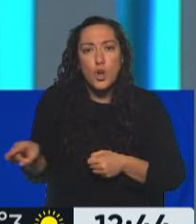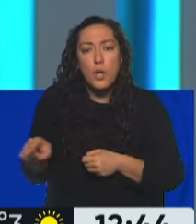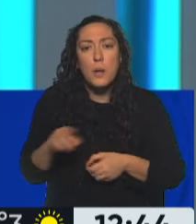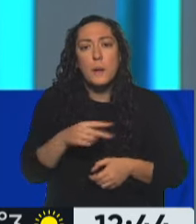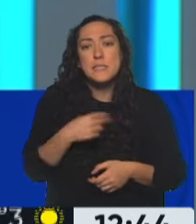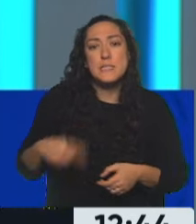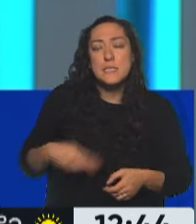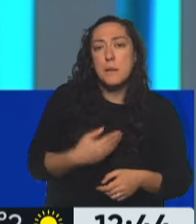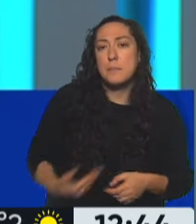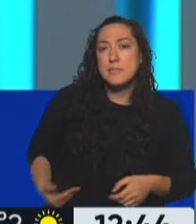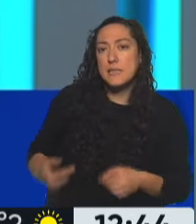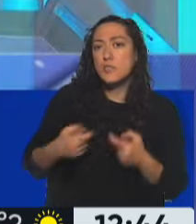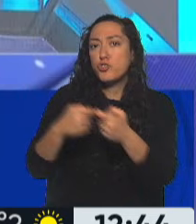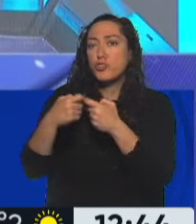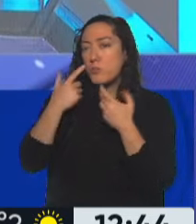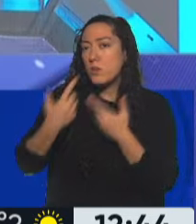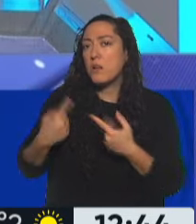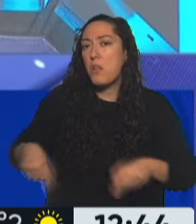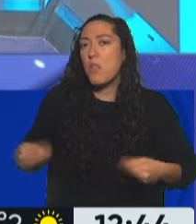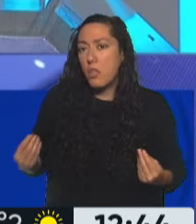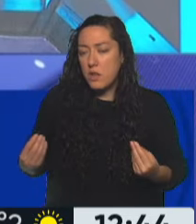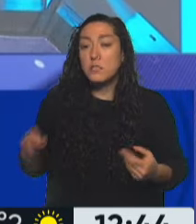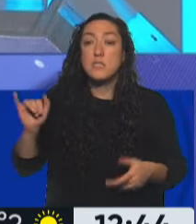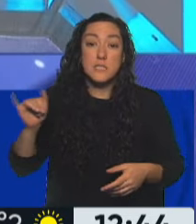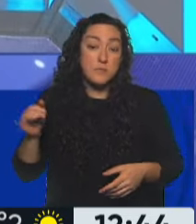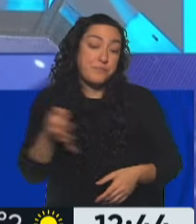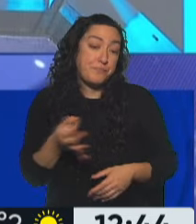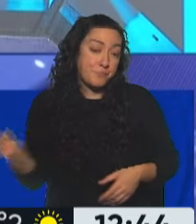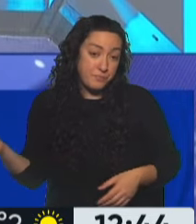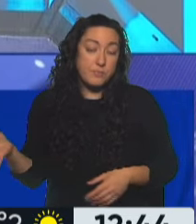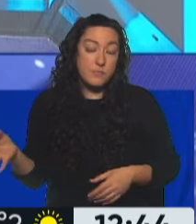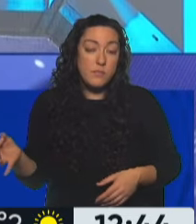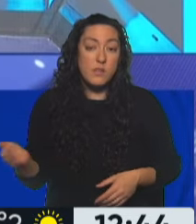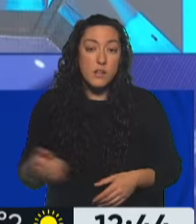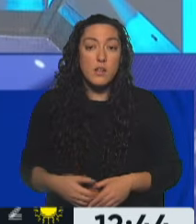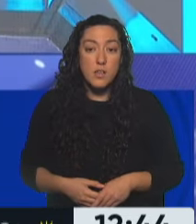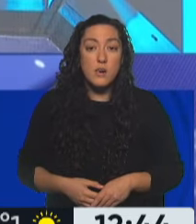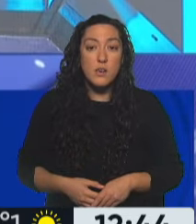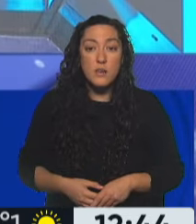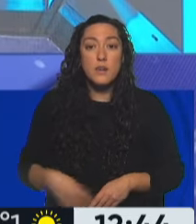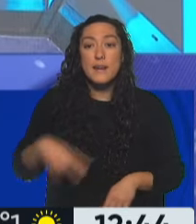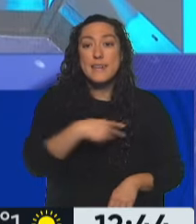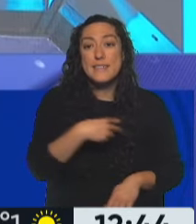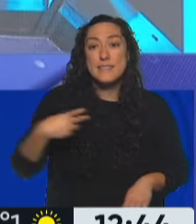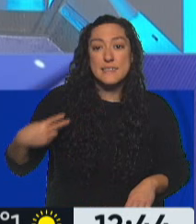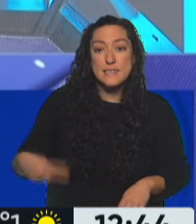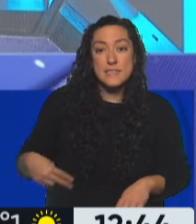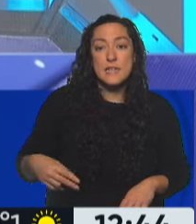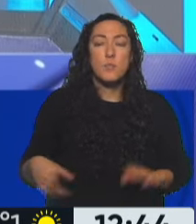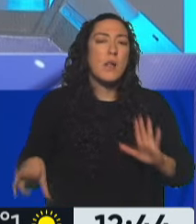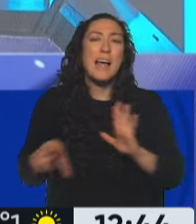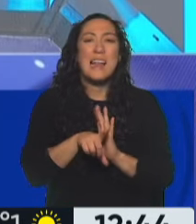estos aliados. Bueno, mucho de lo que se dice está en juego. Primero que es cierto, China ha declarado, recordemos que hay una